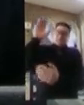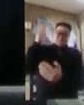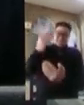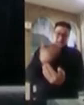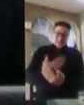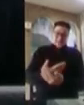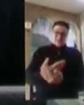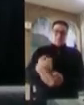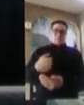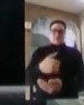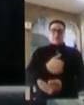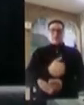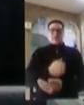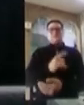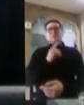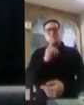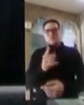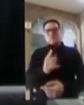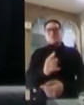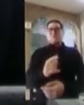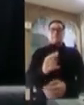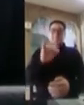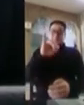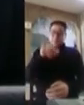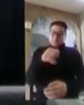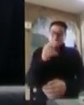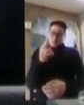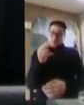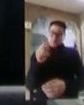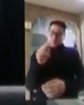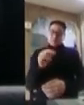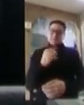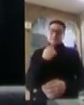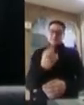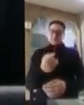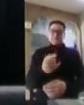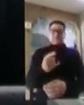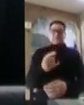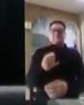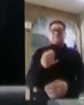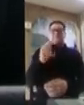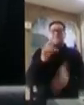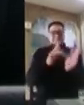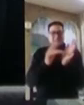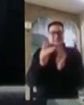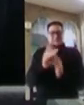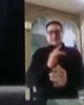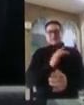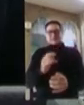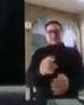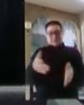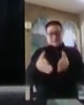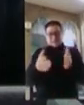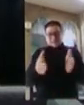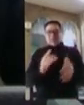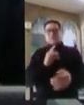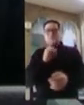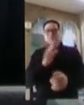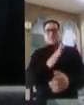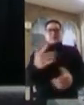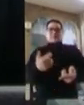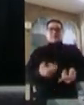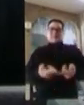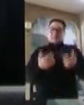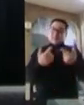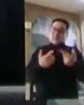el camino, la verdad y la vida. Entonces, la vida eterna es algo más que una extensión